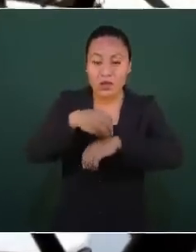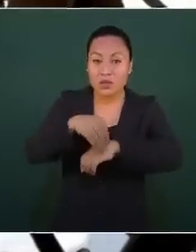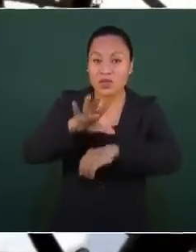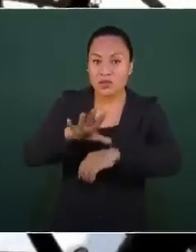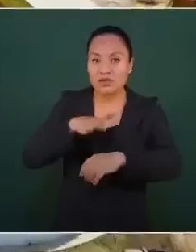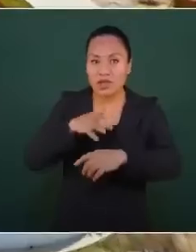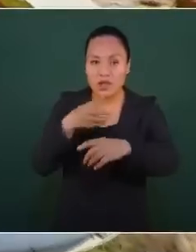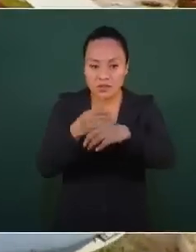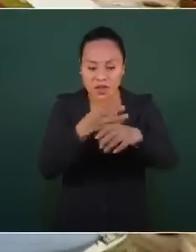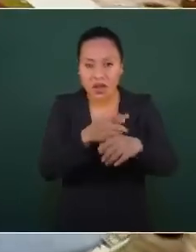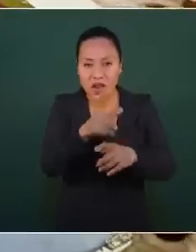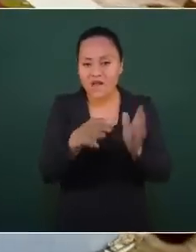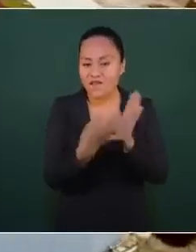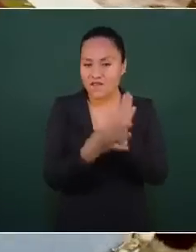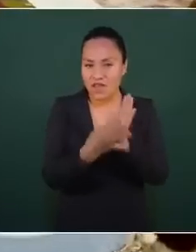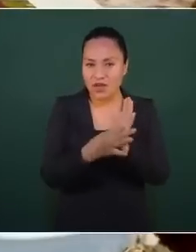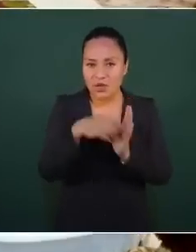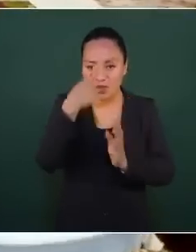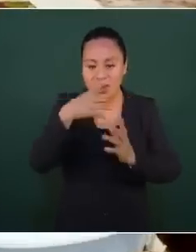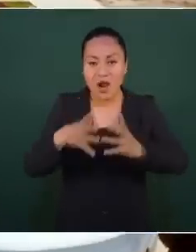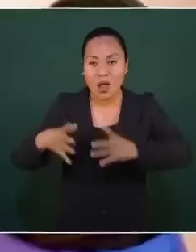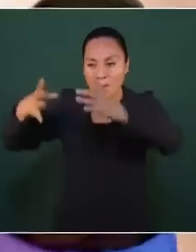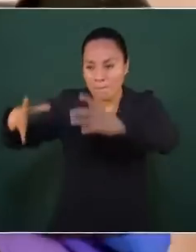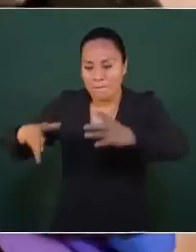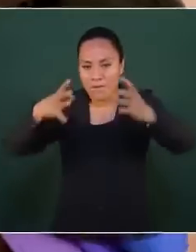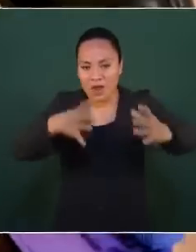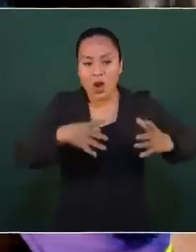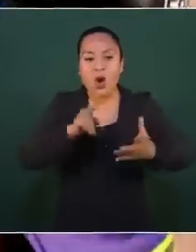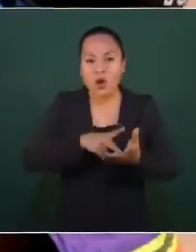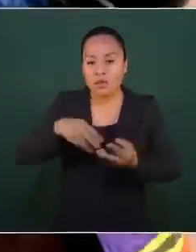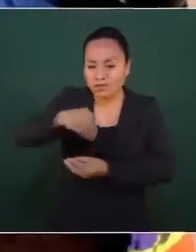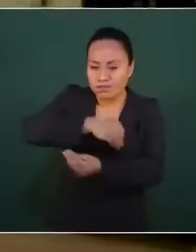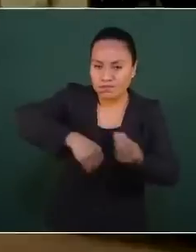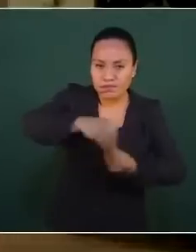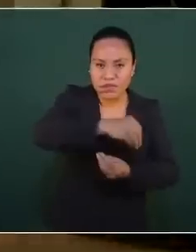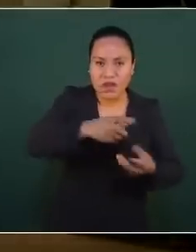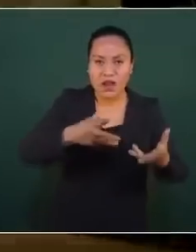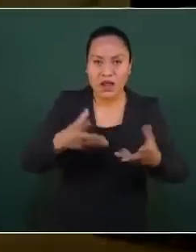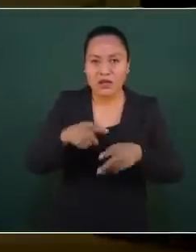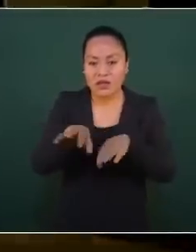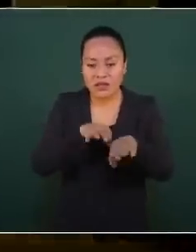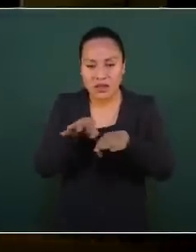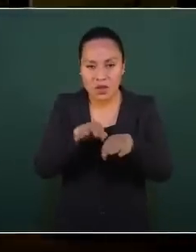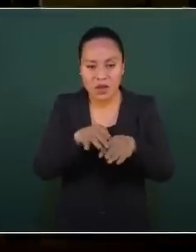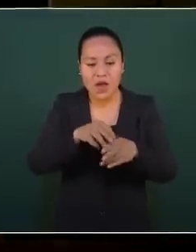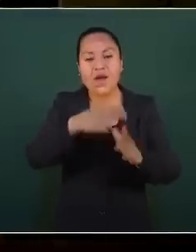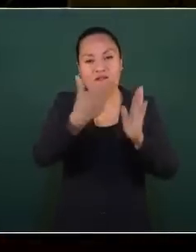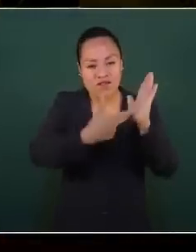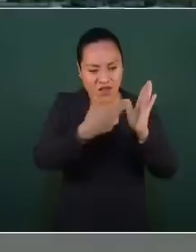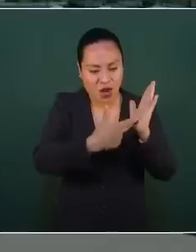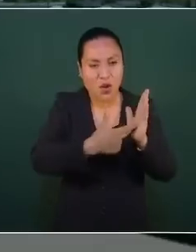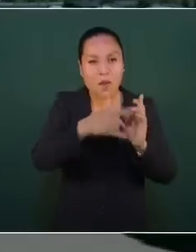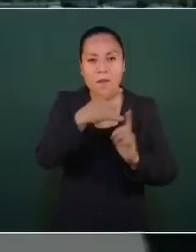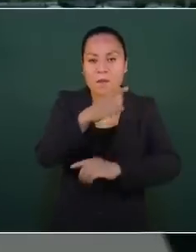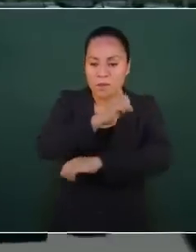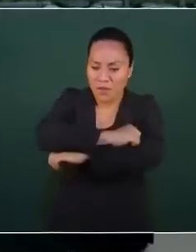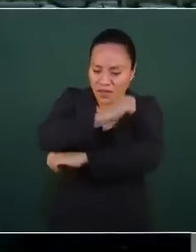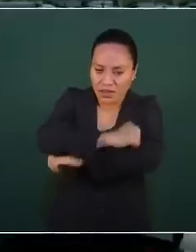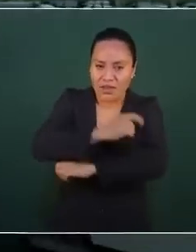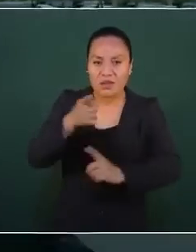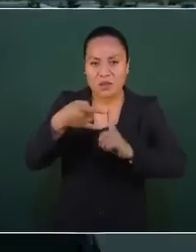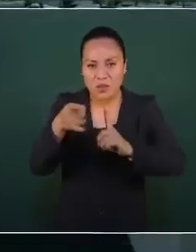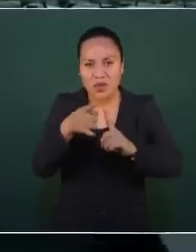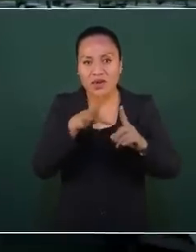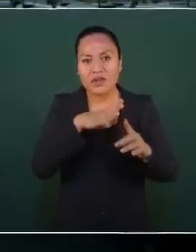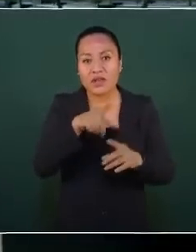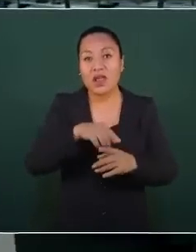el habilitado de acero de refuerzo para el tanque de rebombeo y en la PETAR 6 se realizan los trabajos de colocación de cancelería. En la